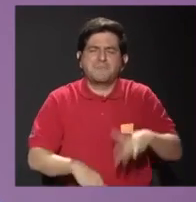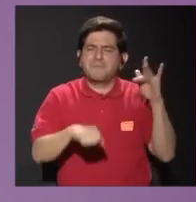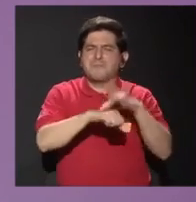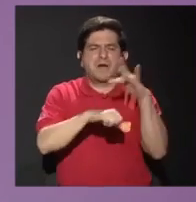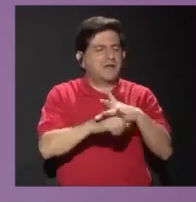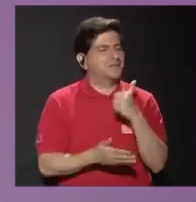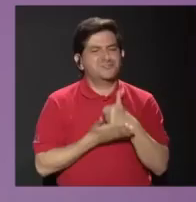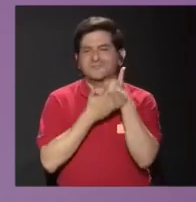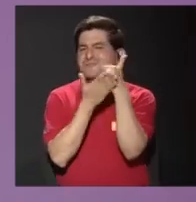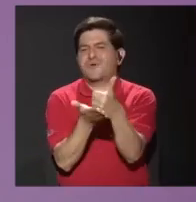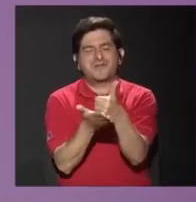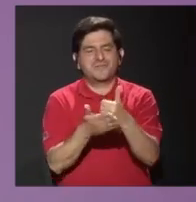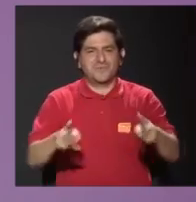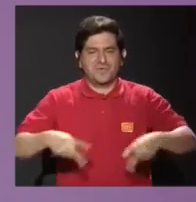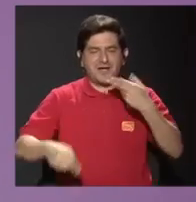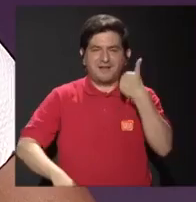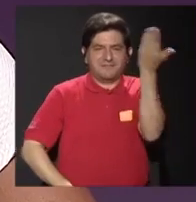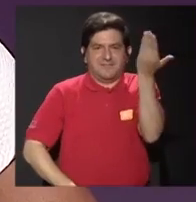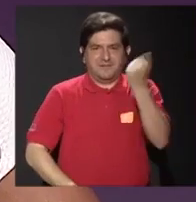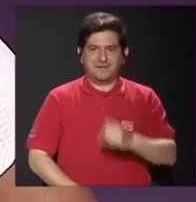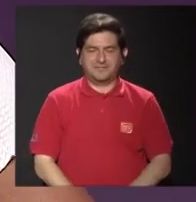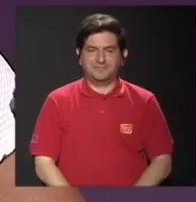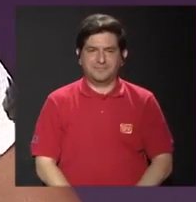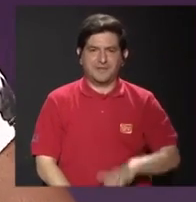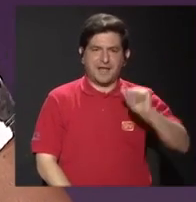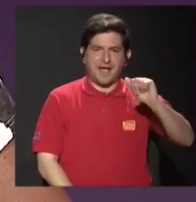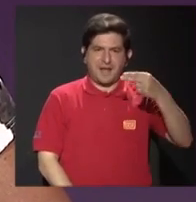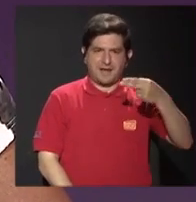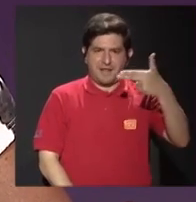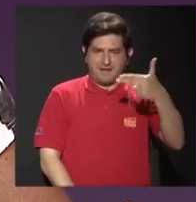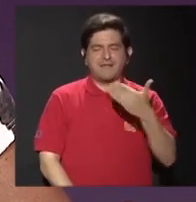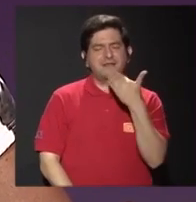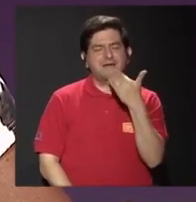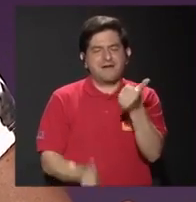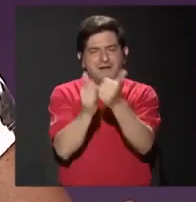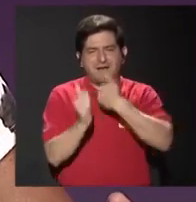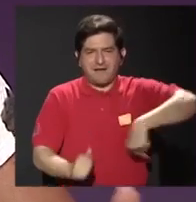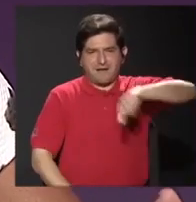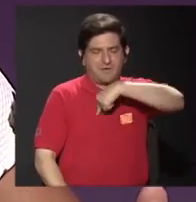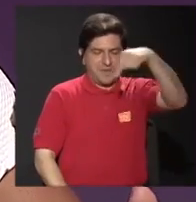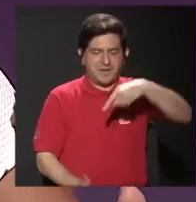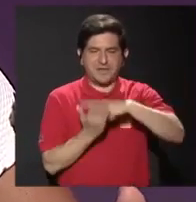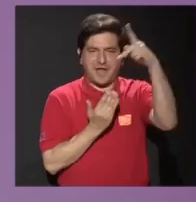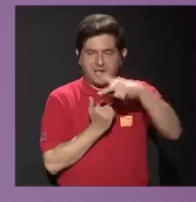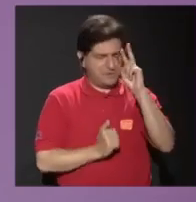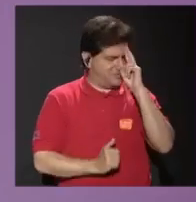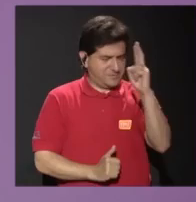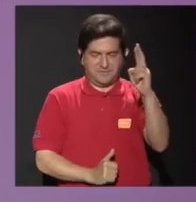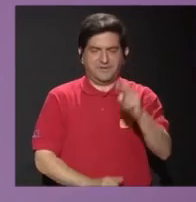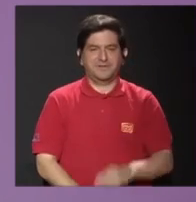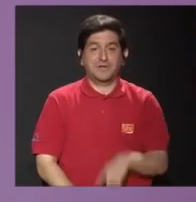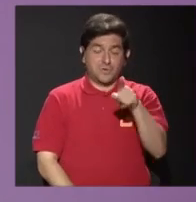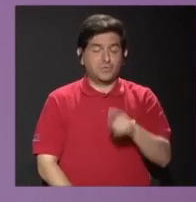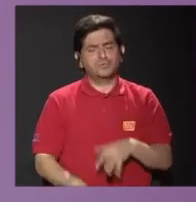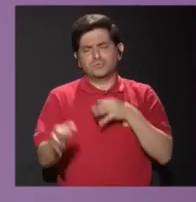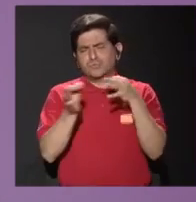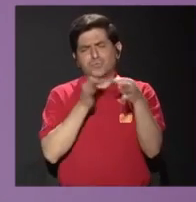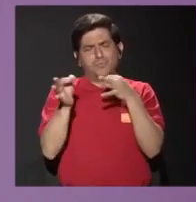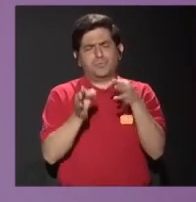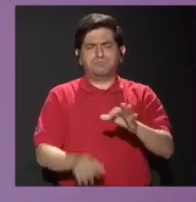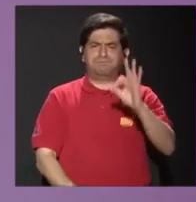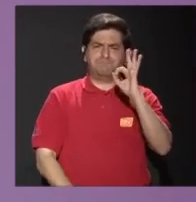no nos ayudan a tener una vida más fácil elena muchísimas gracias por acompañarnos en irreverencias por ser tan amplia y tan